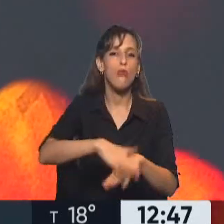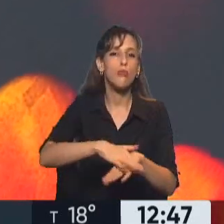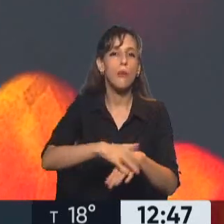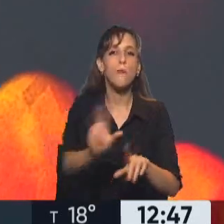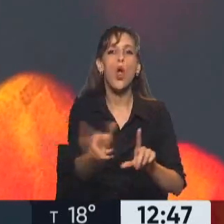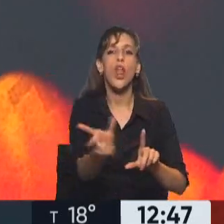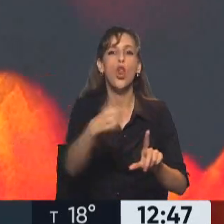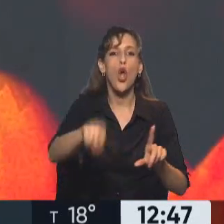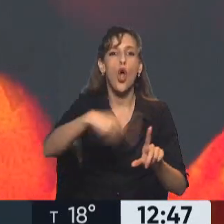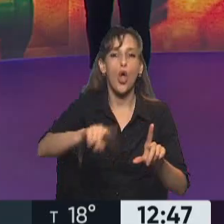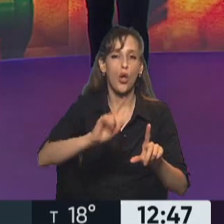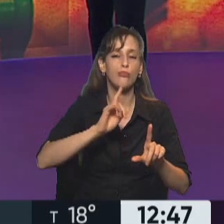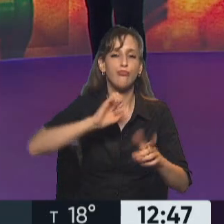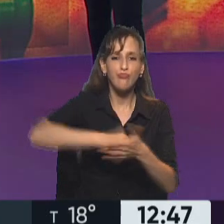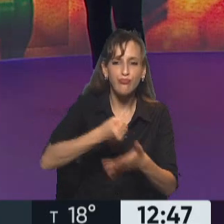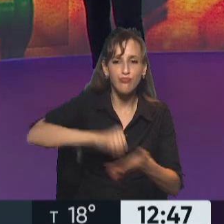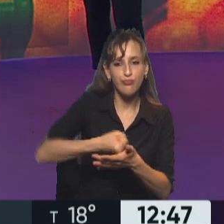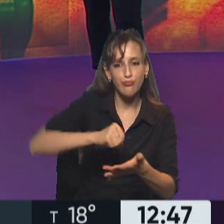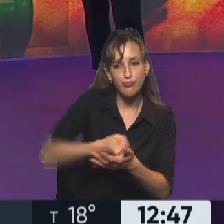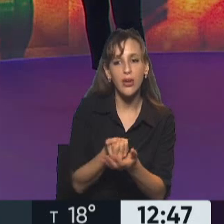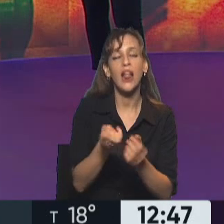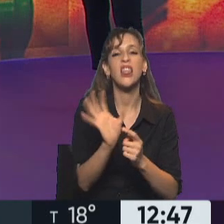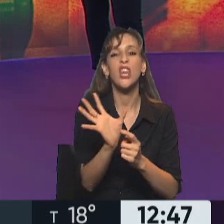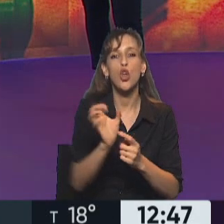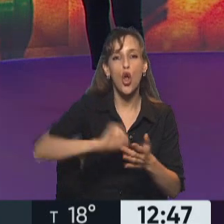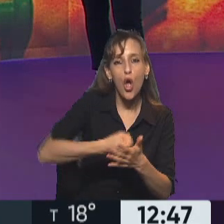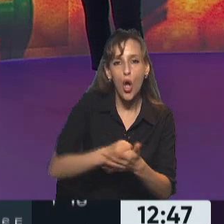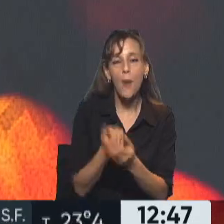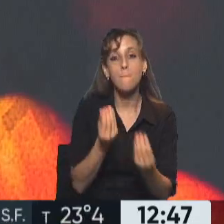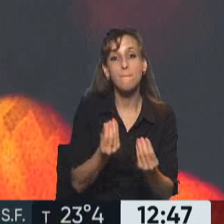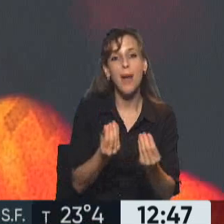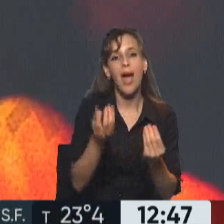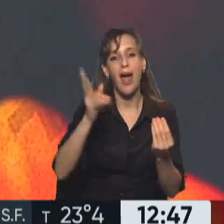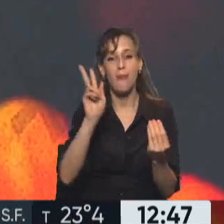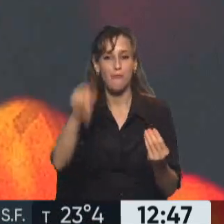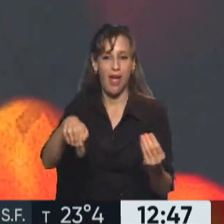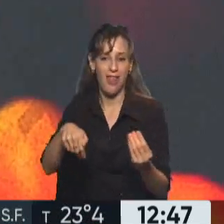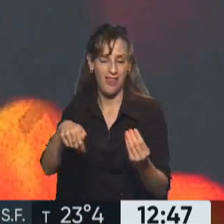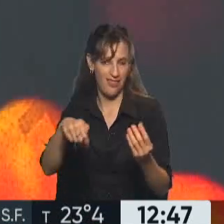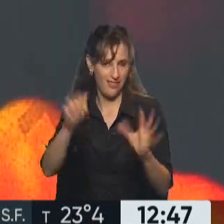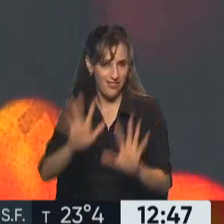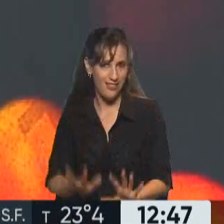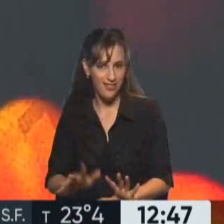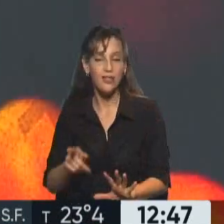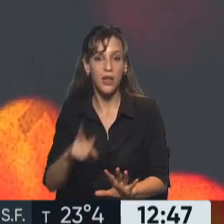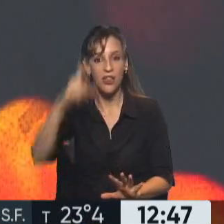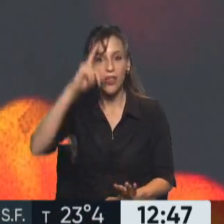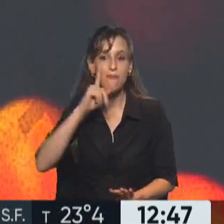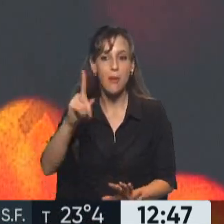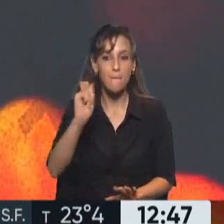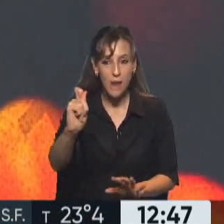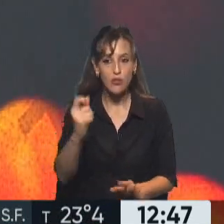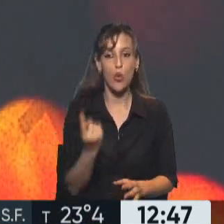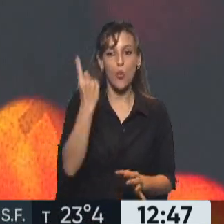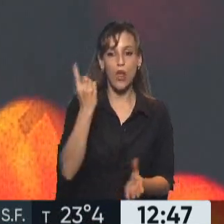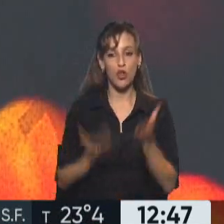que hacer la molienda del trigo para hacer el pan, mucho antes, ¿no?, de la panadería. Entonces, 10.000 pesos la tonelada. Esto es algo que